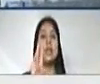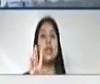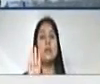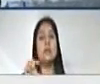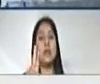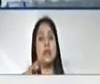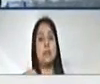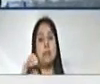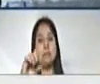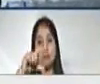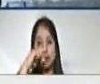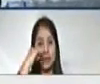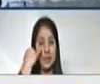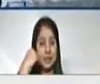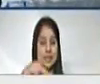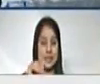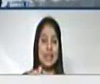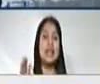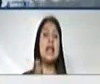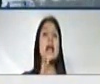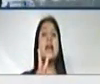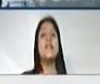al territorio guatemalteco.